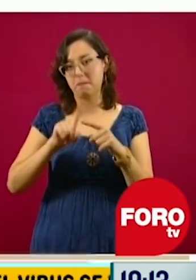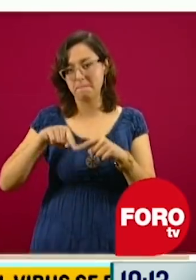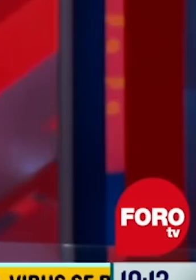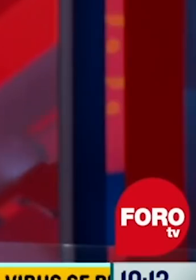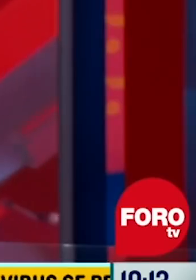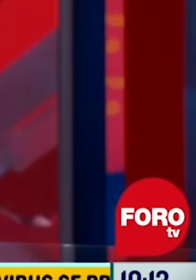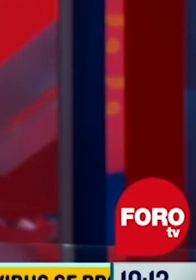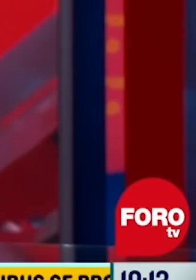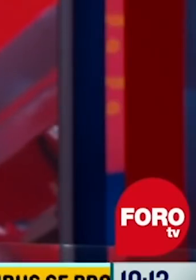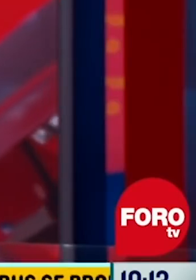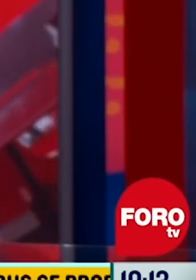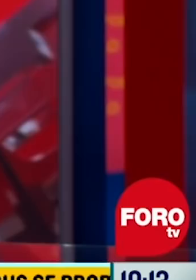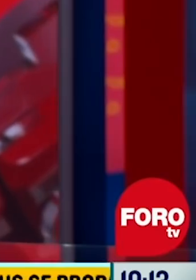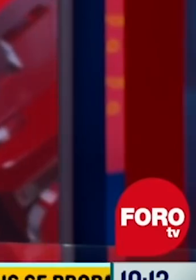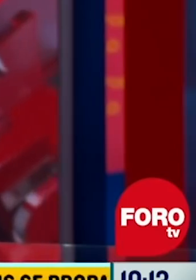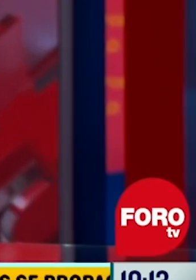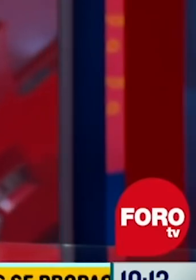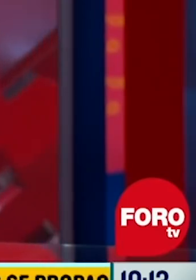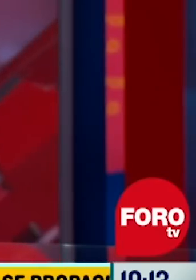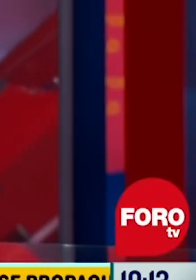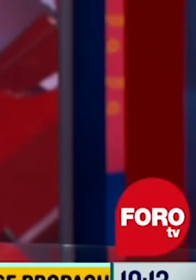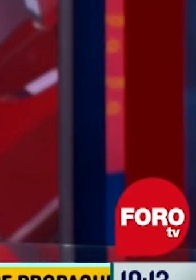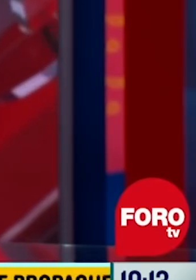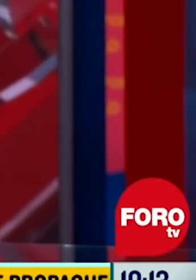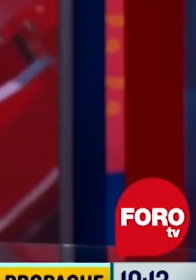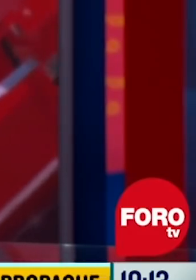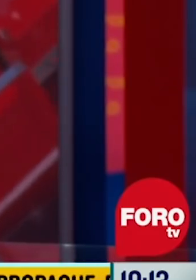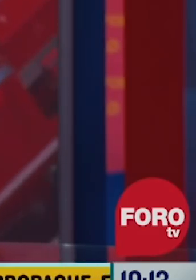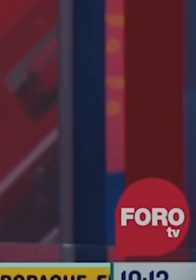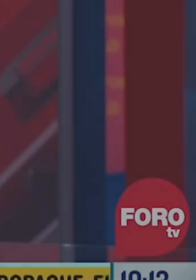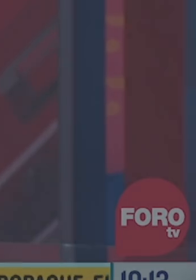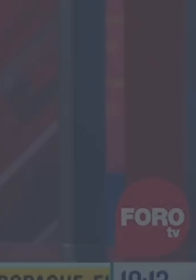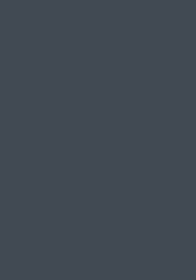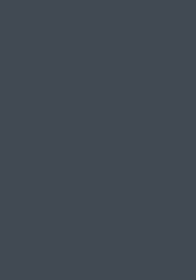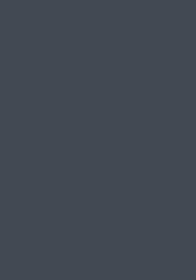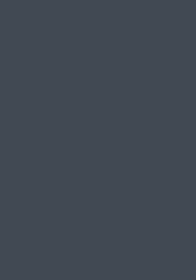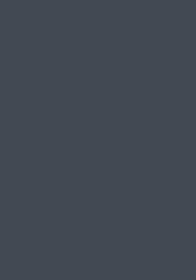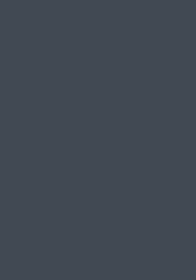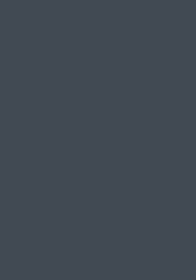COVID-19 en México, 1972 personas fallecidas oficialmente en nuestro país.